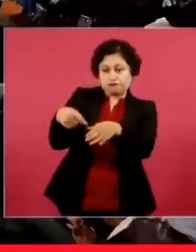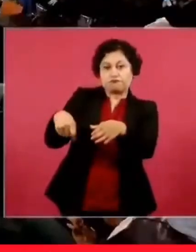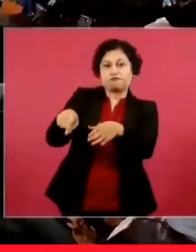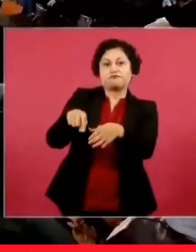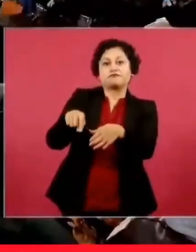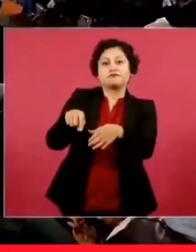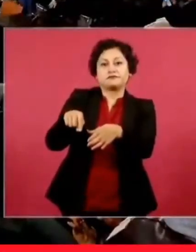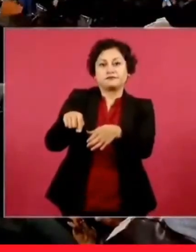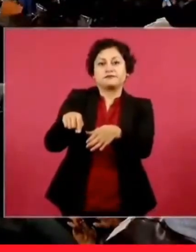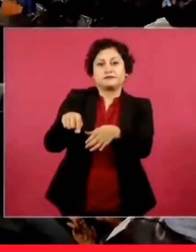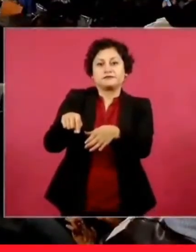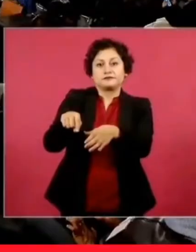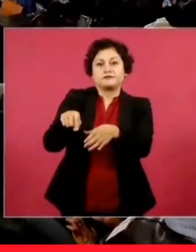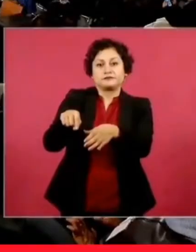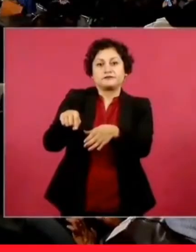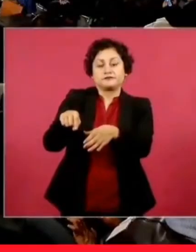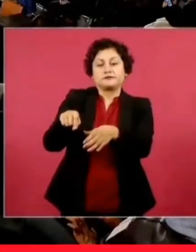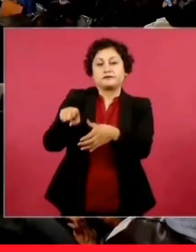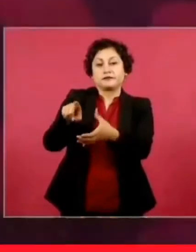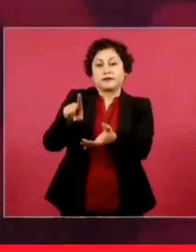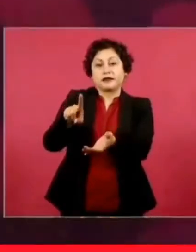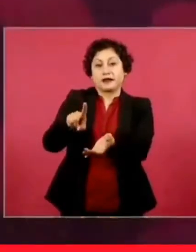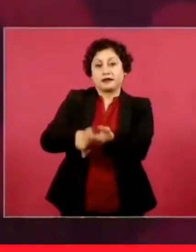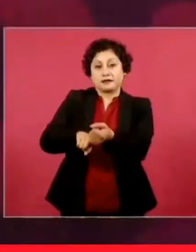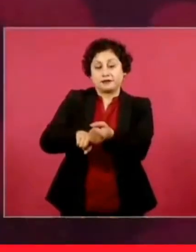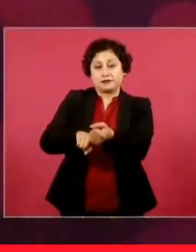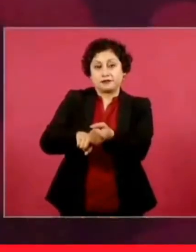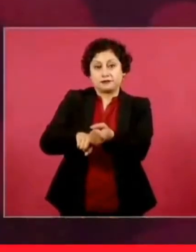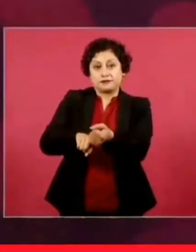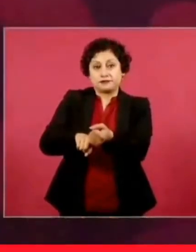también, y son la mayoría,